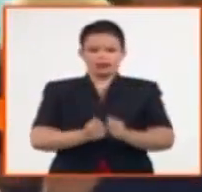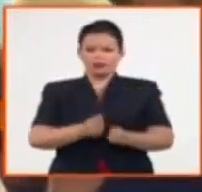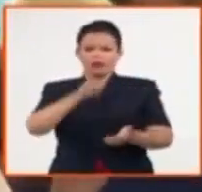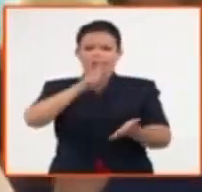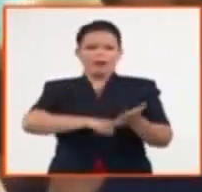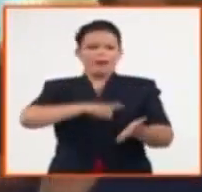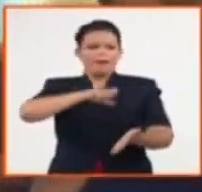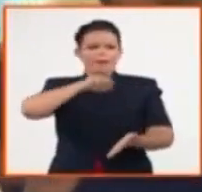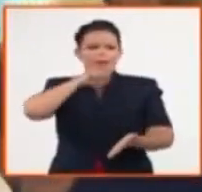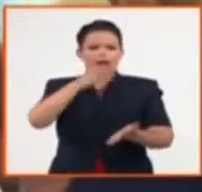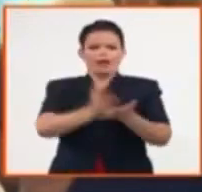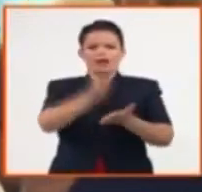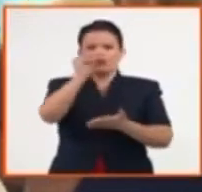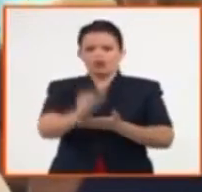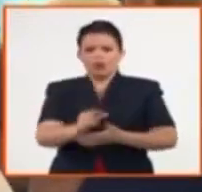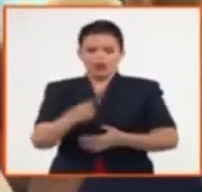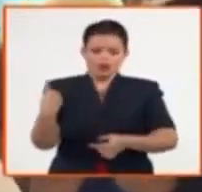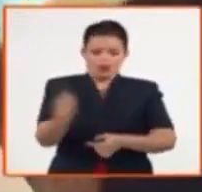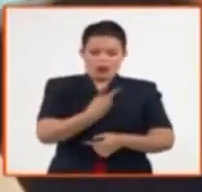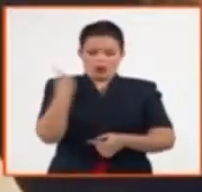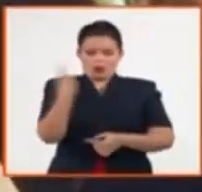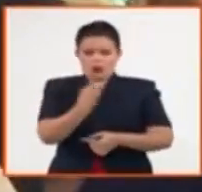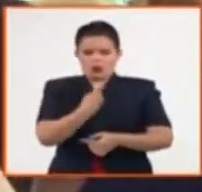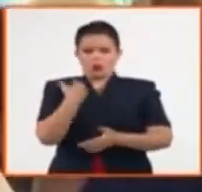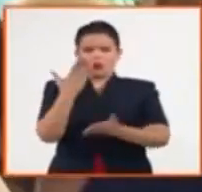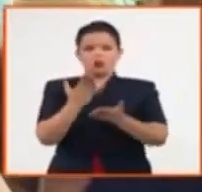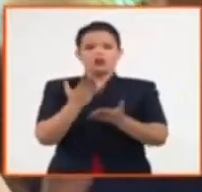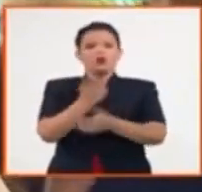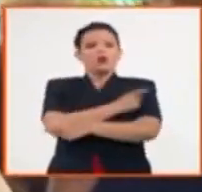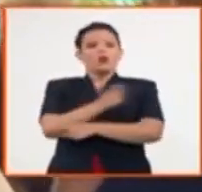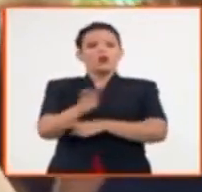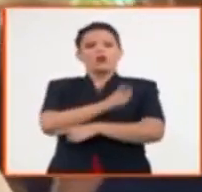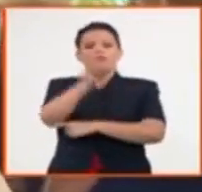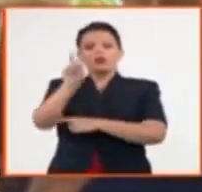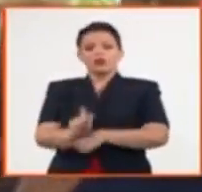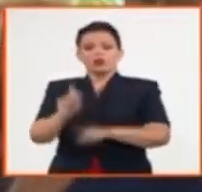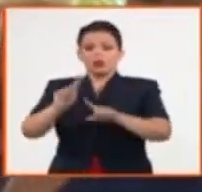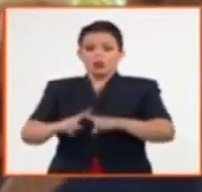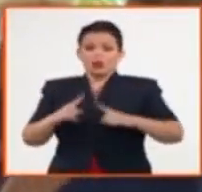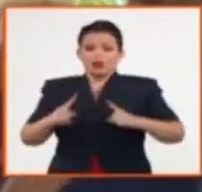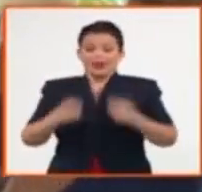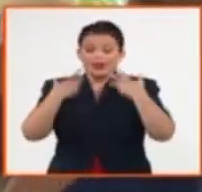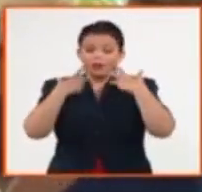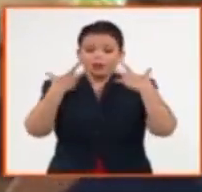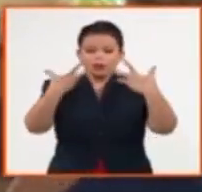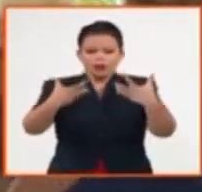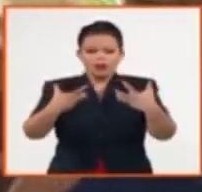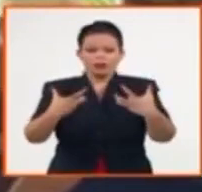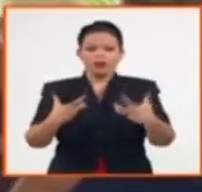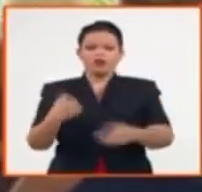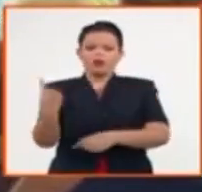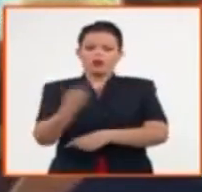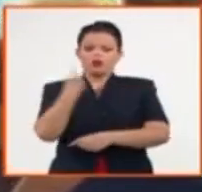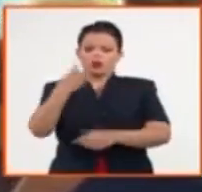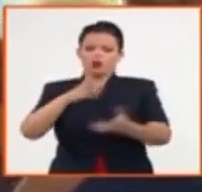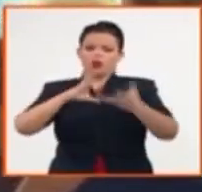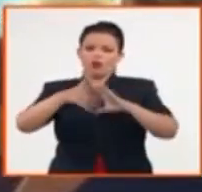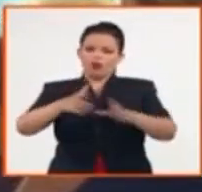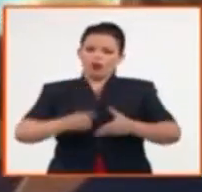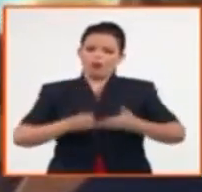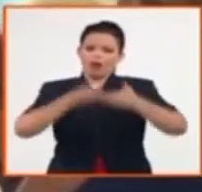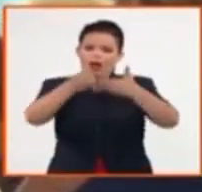familiares, nosotros como docentes, como tal, porque es la manera que tenemos de poder contrarrestar este